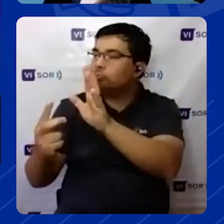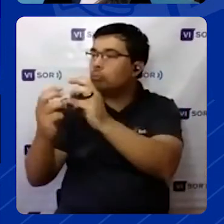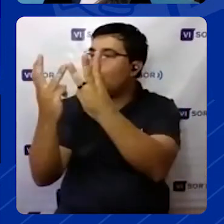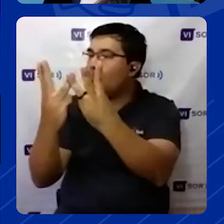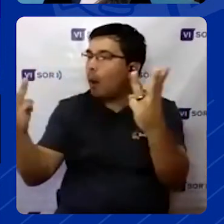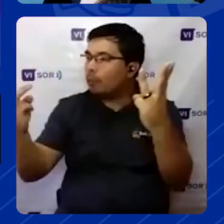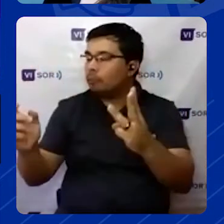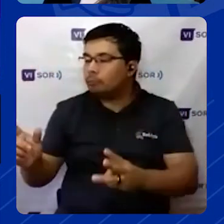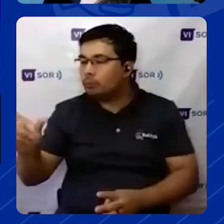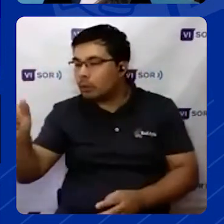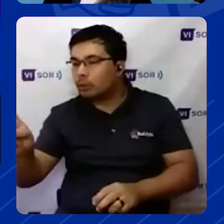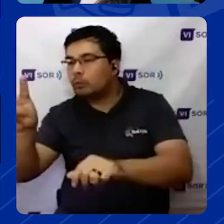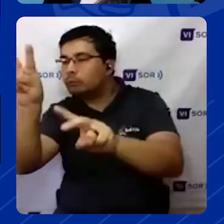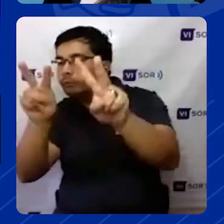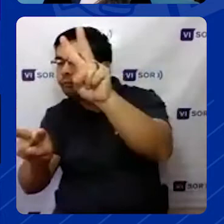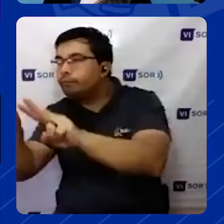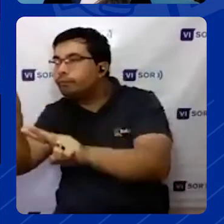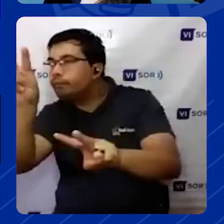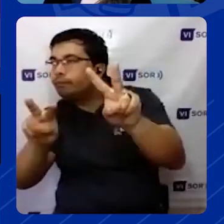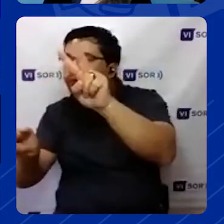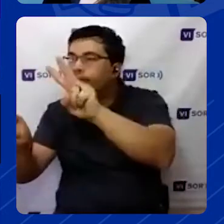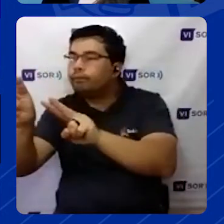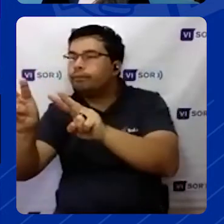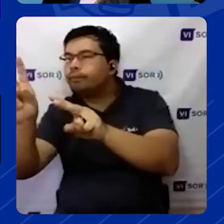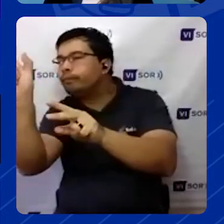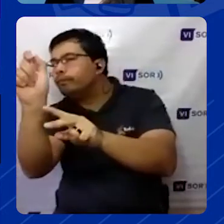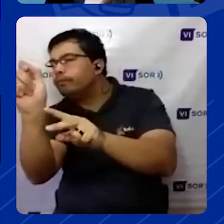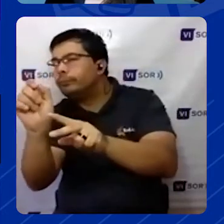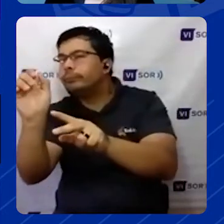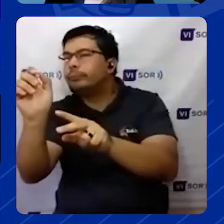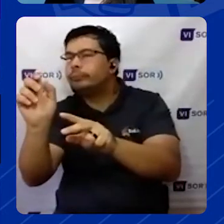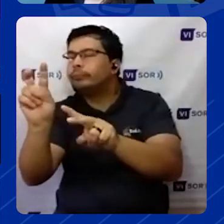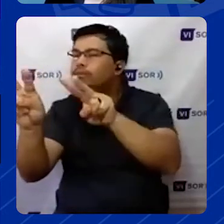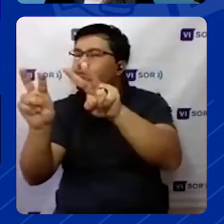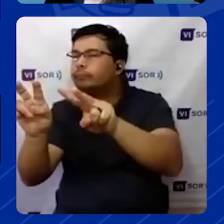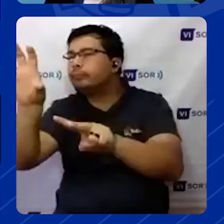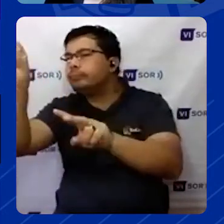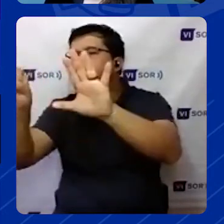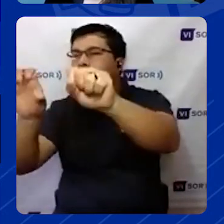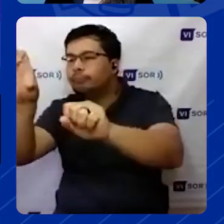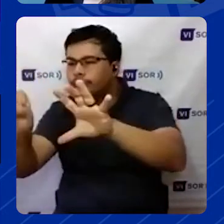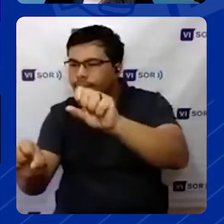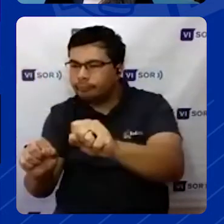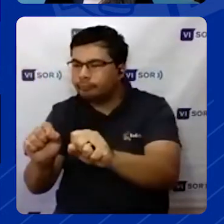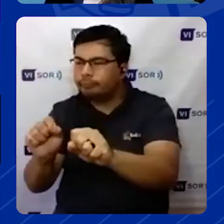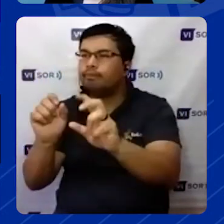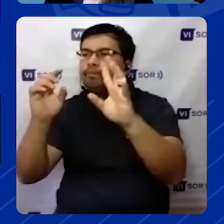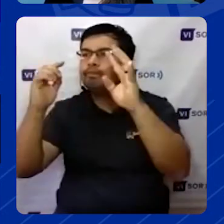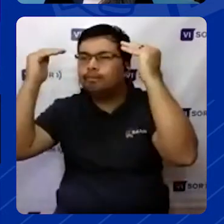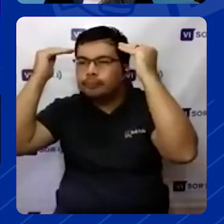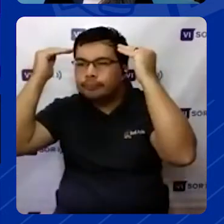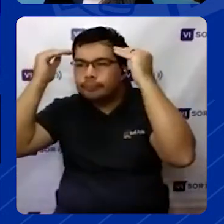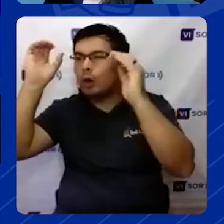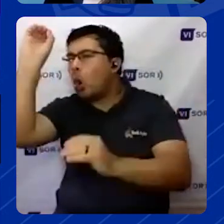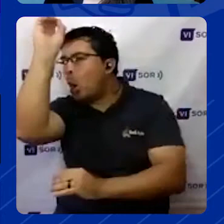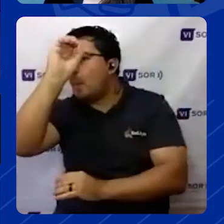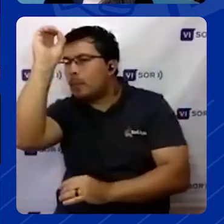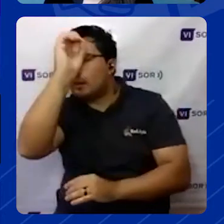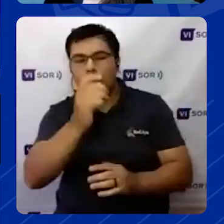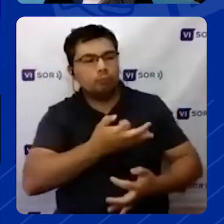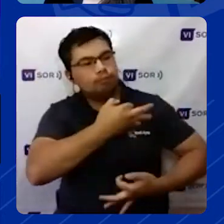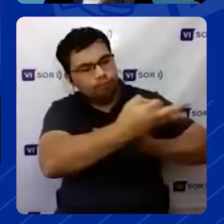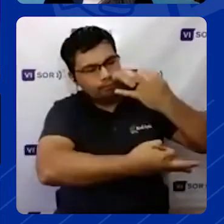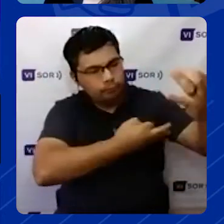detectado estos problemas, te recomendaríamos estas soluciones y ya supervisaríamos sus técnicos que hagan ese trabajo